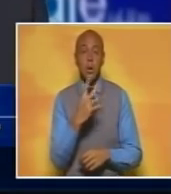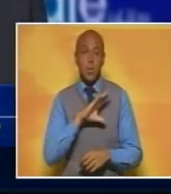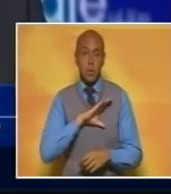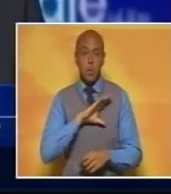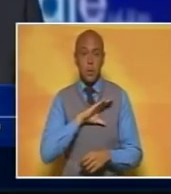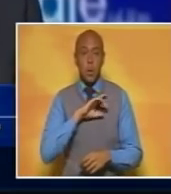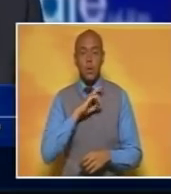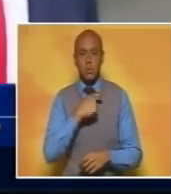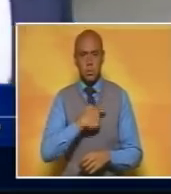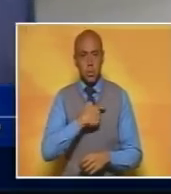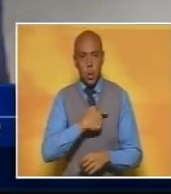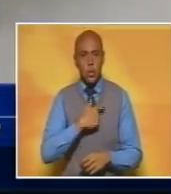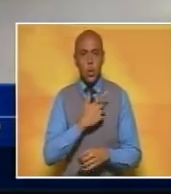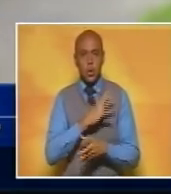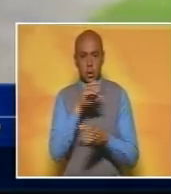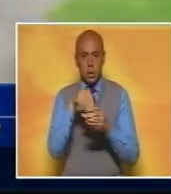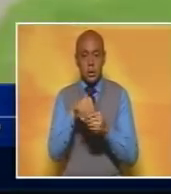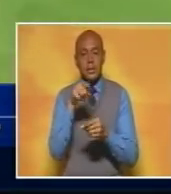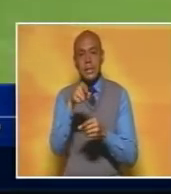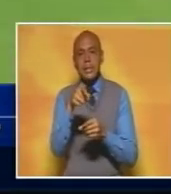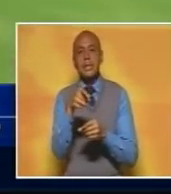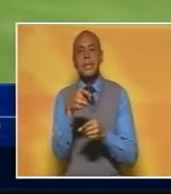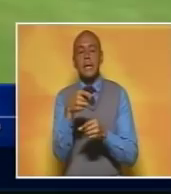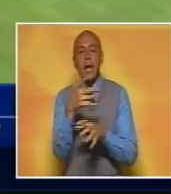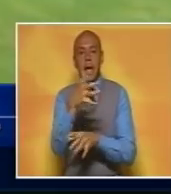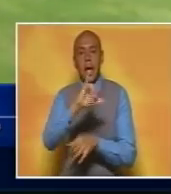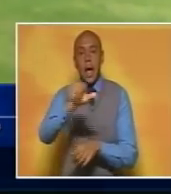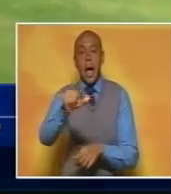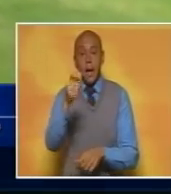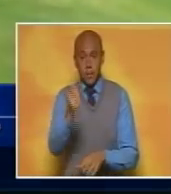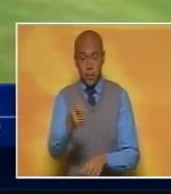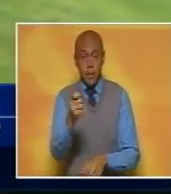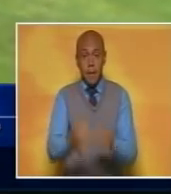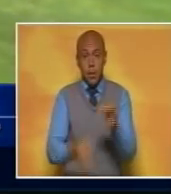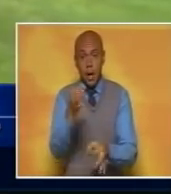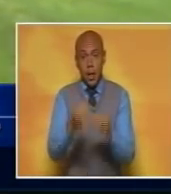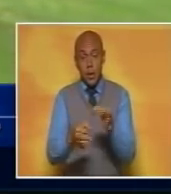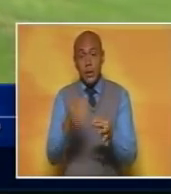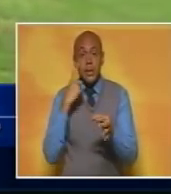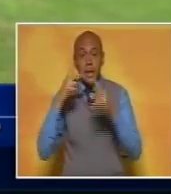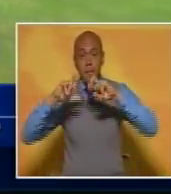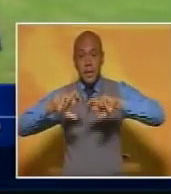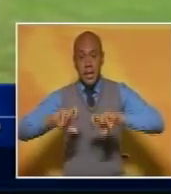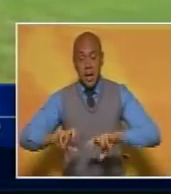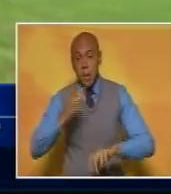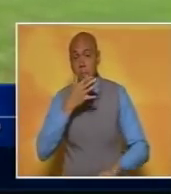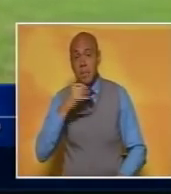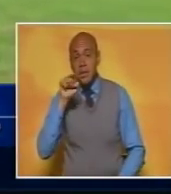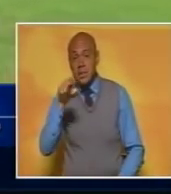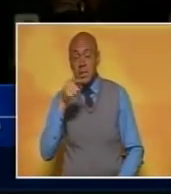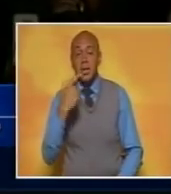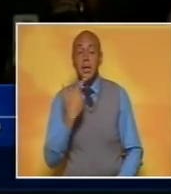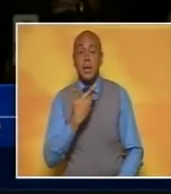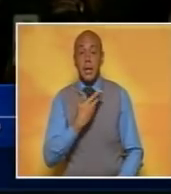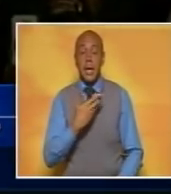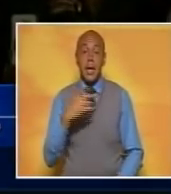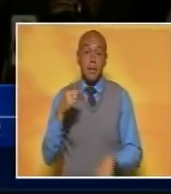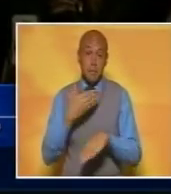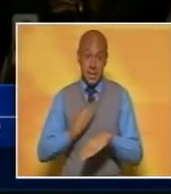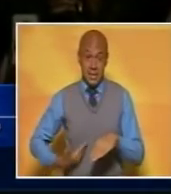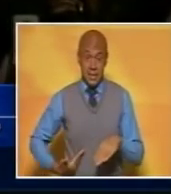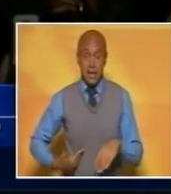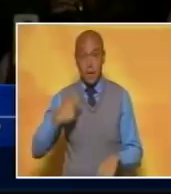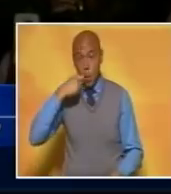Donald Trump, Rudolph Giuliani, fueron arrestados anoche en el marco de la investigación por las presiones del mandatario al gobierno de Ucrania y se espera